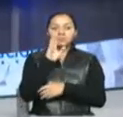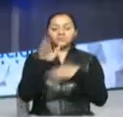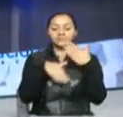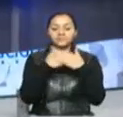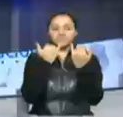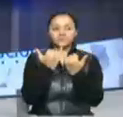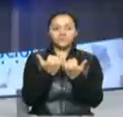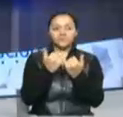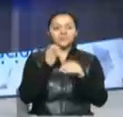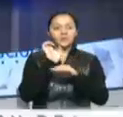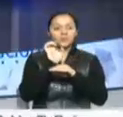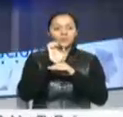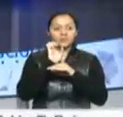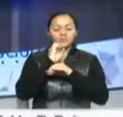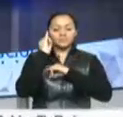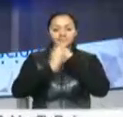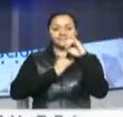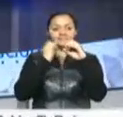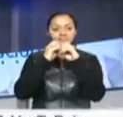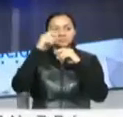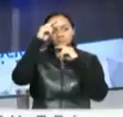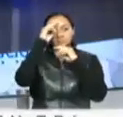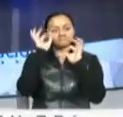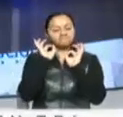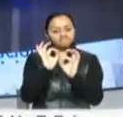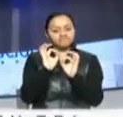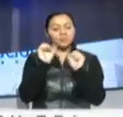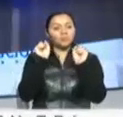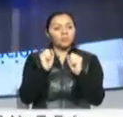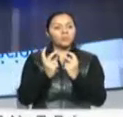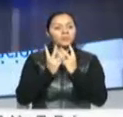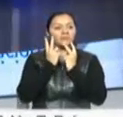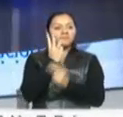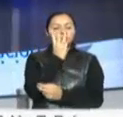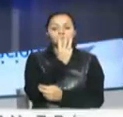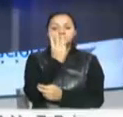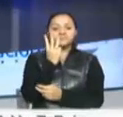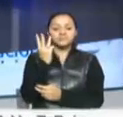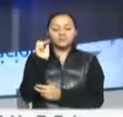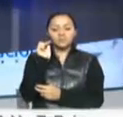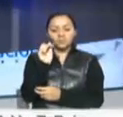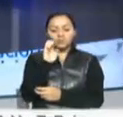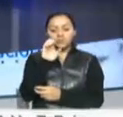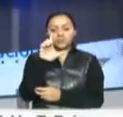mundo. Les recordamos que este informativo lo pueden seguir en vivo a través de